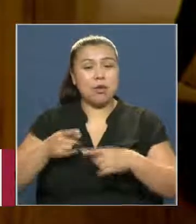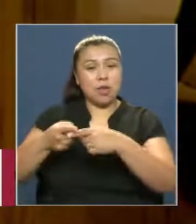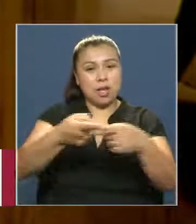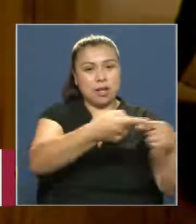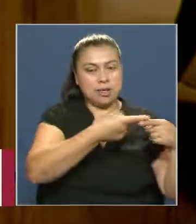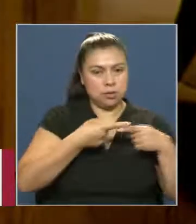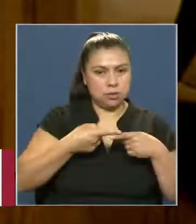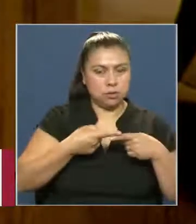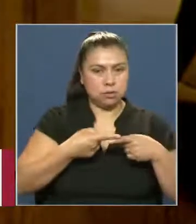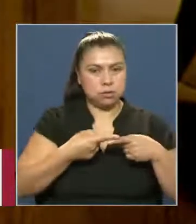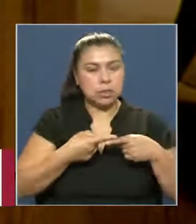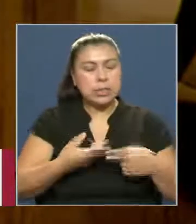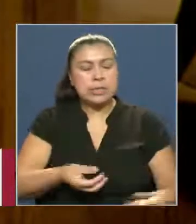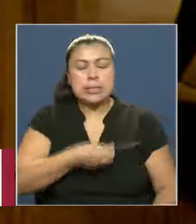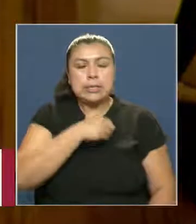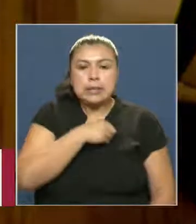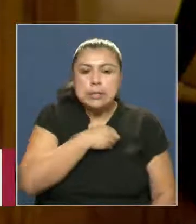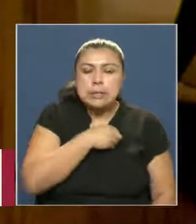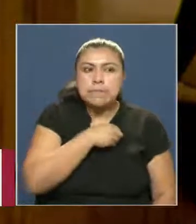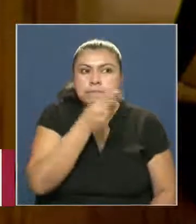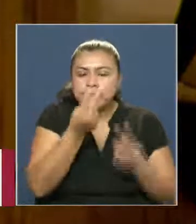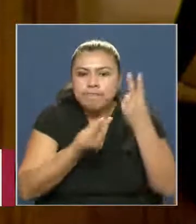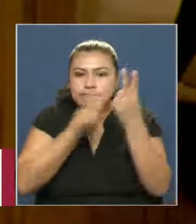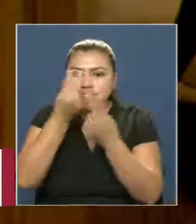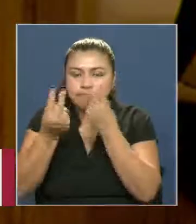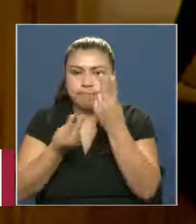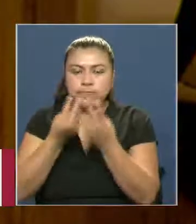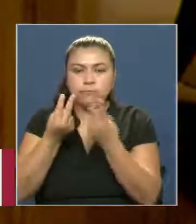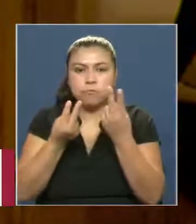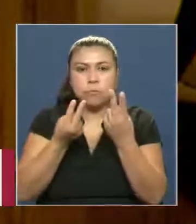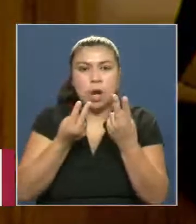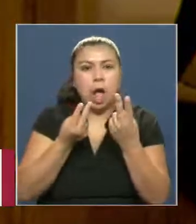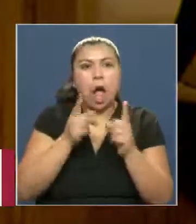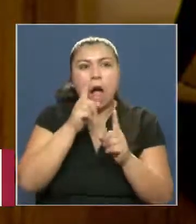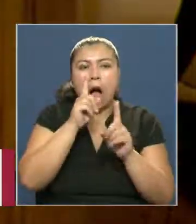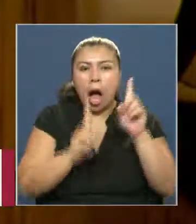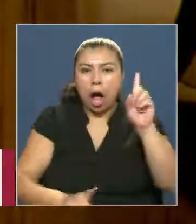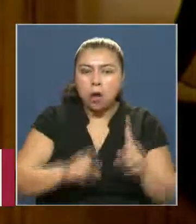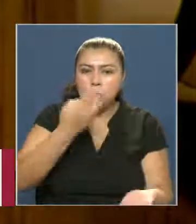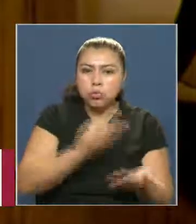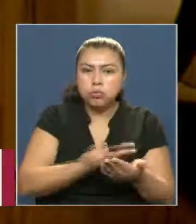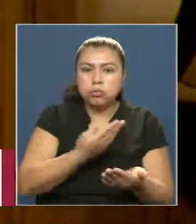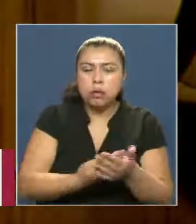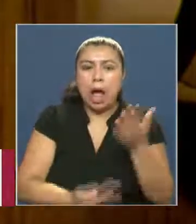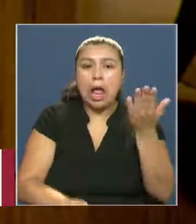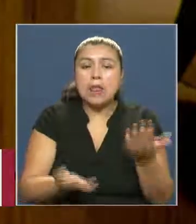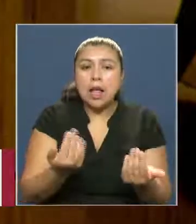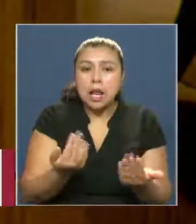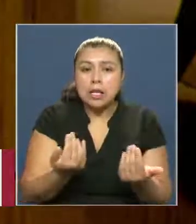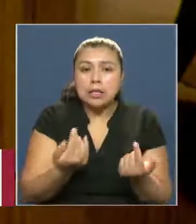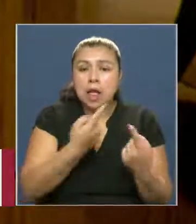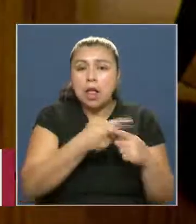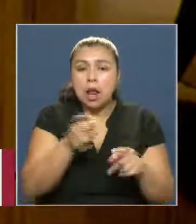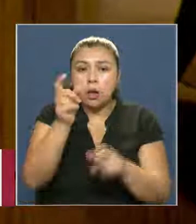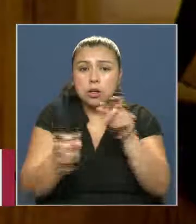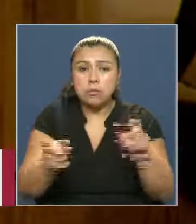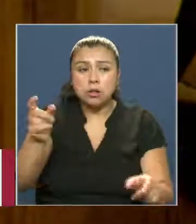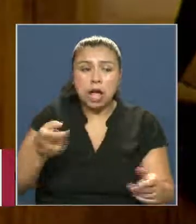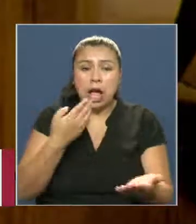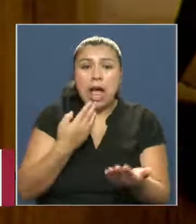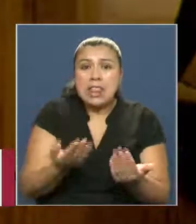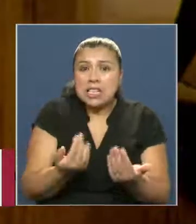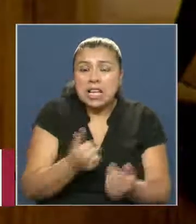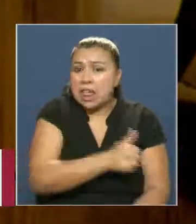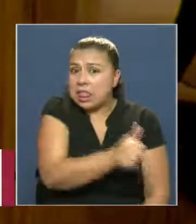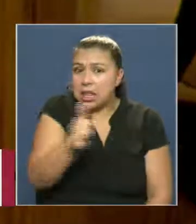concreto, hemos lamentablemente visto que algunos se están aprovechando de la necesidad de los demás y de la necesidad de